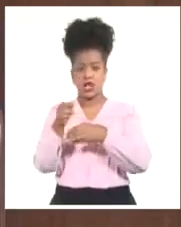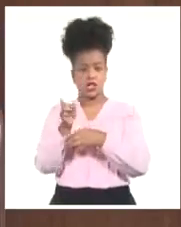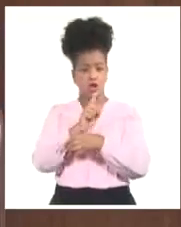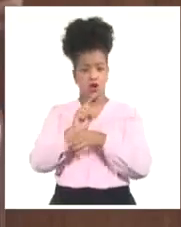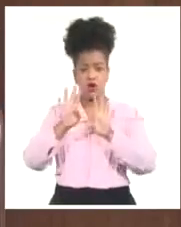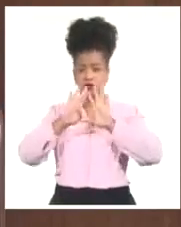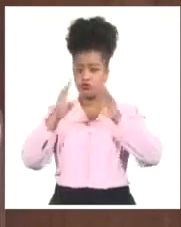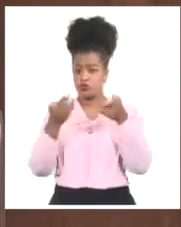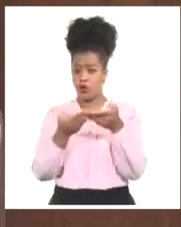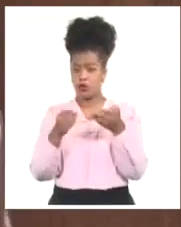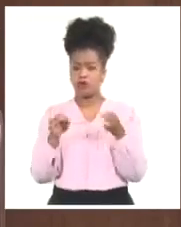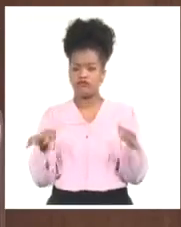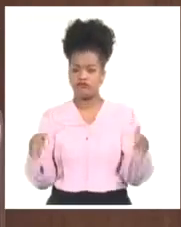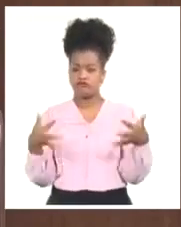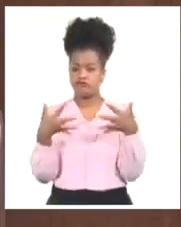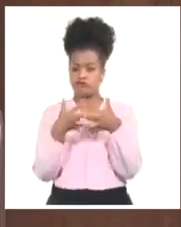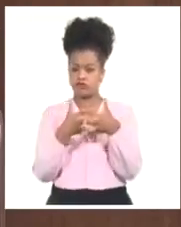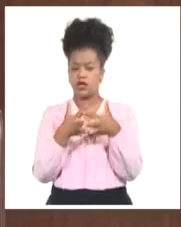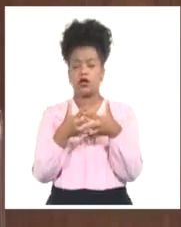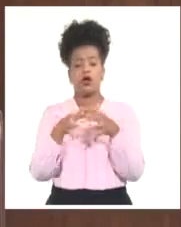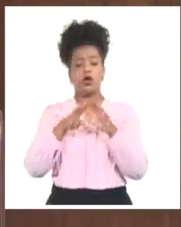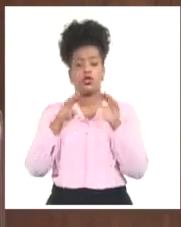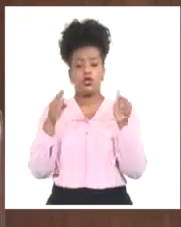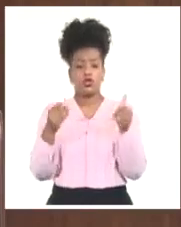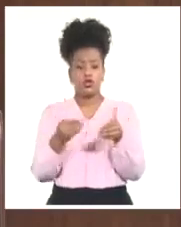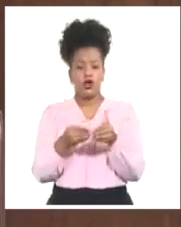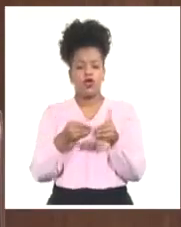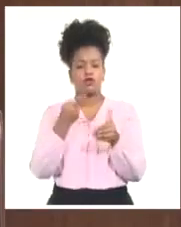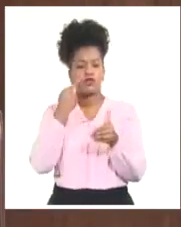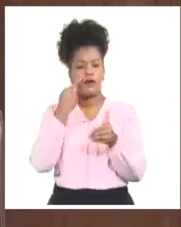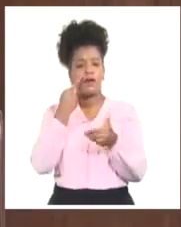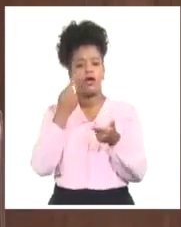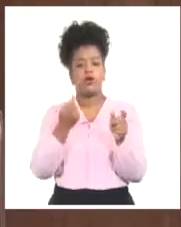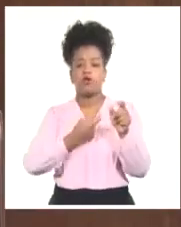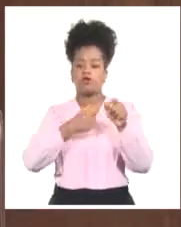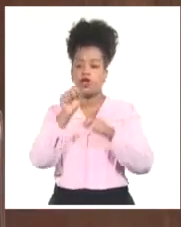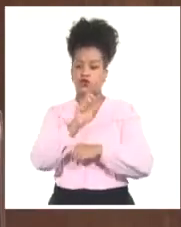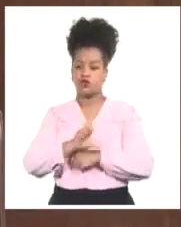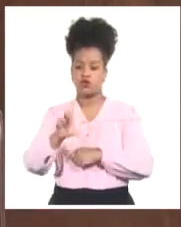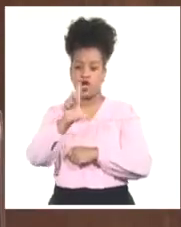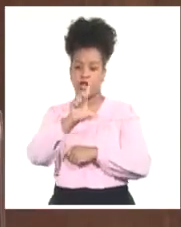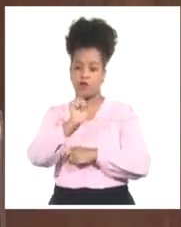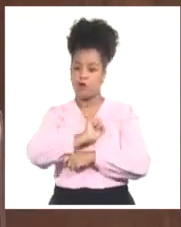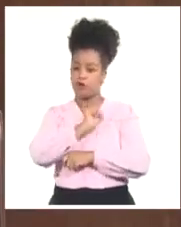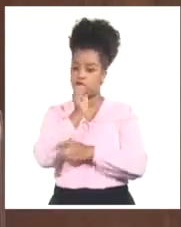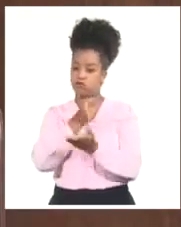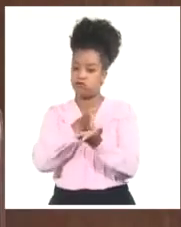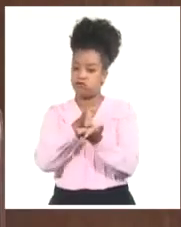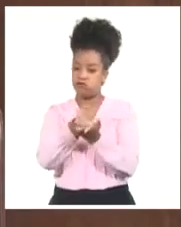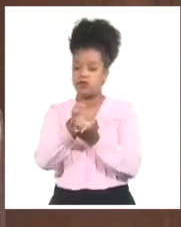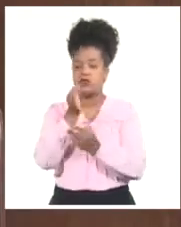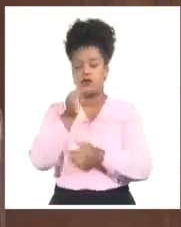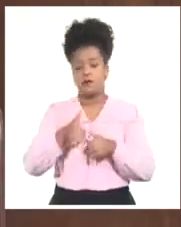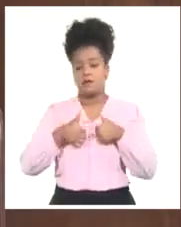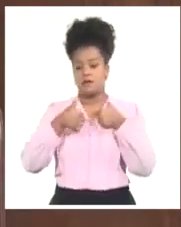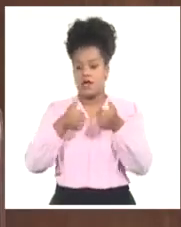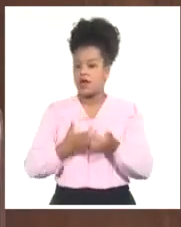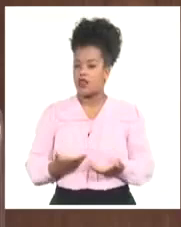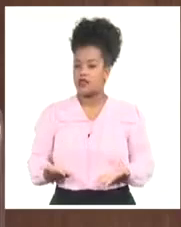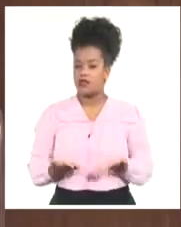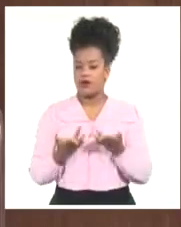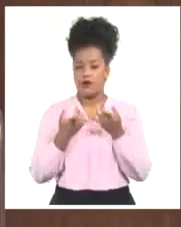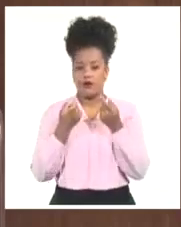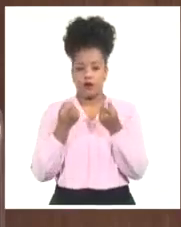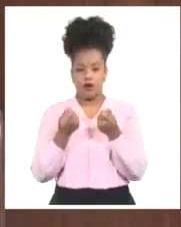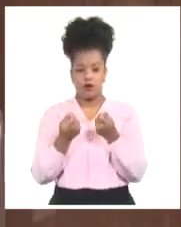de manera armónica y todas ellas vayan dirigiendo a ese socialismo próspero y sostenible que nos hemos propuesto y al desarrollo económico de cada